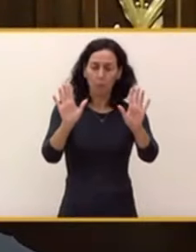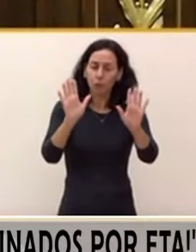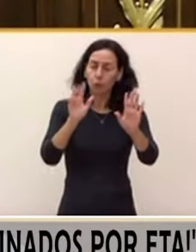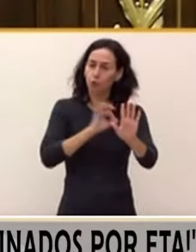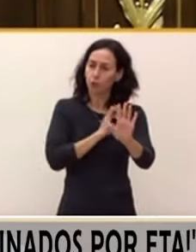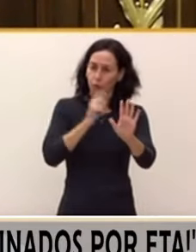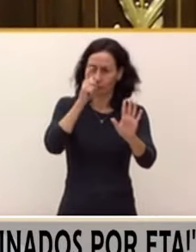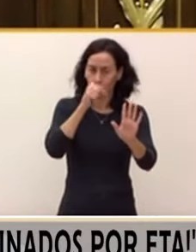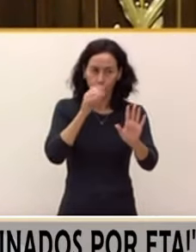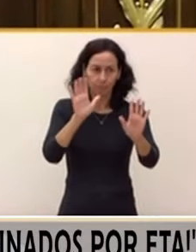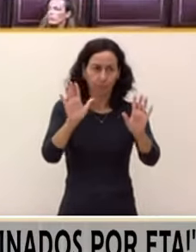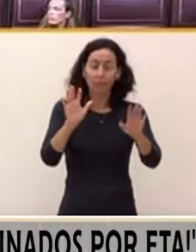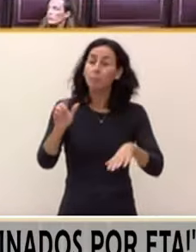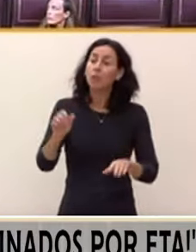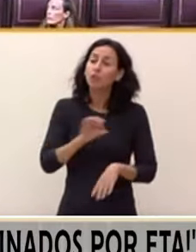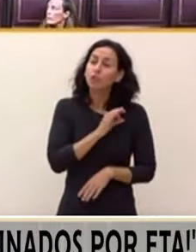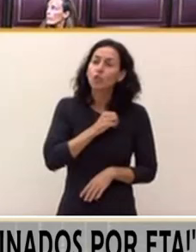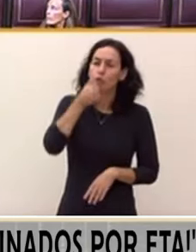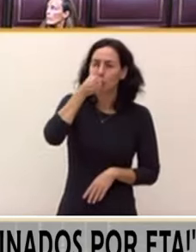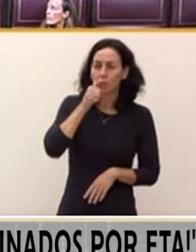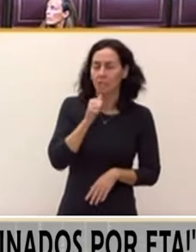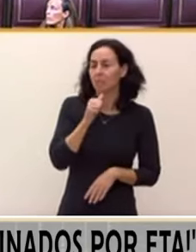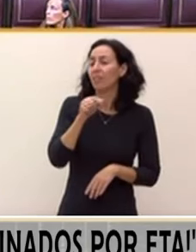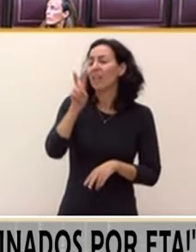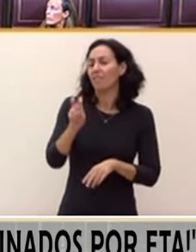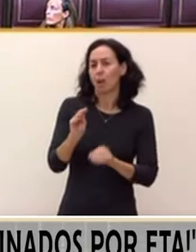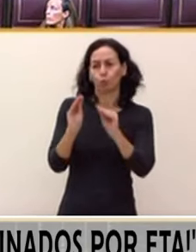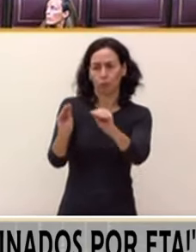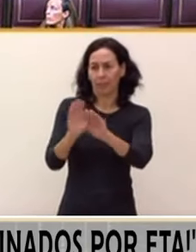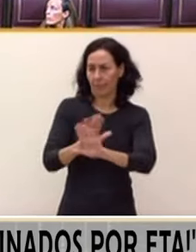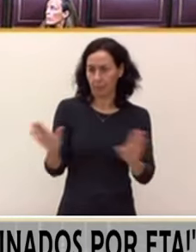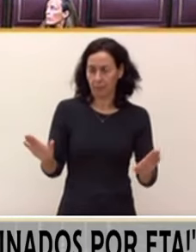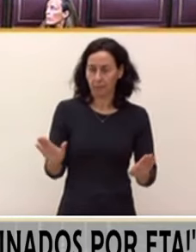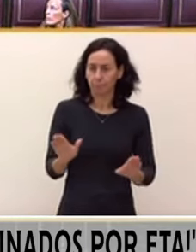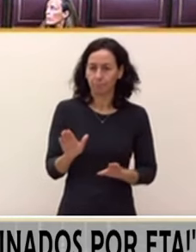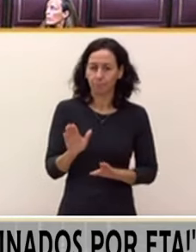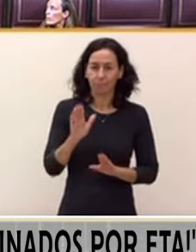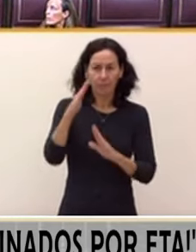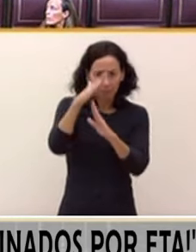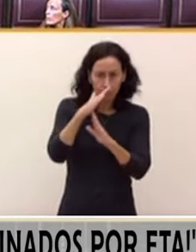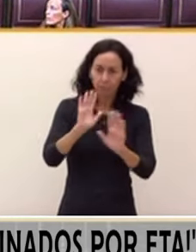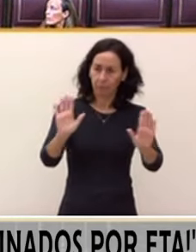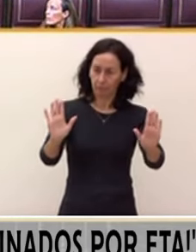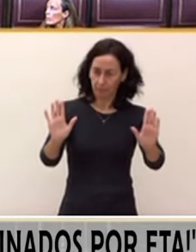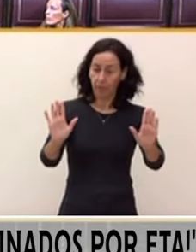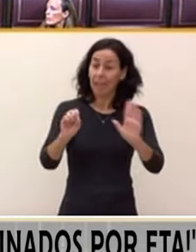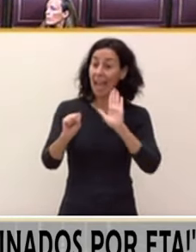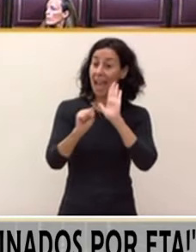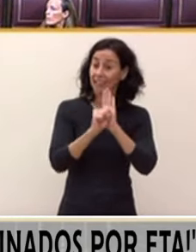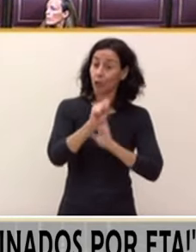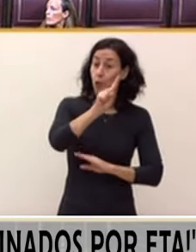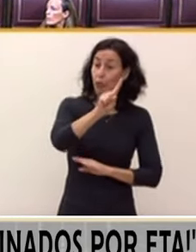Señor Núñez Feijóo, en base al artículo 102 del reglamento, tengo que advertirle.